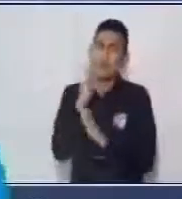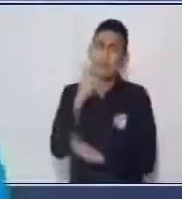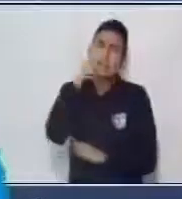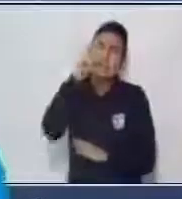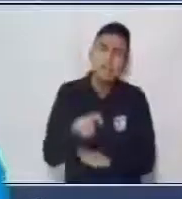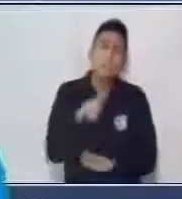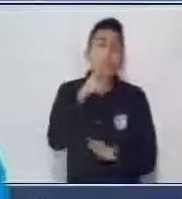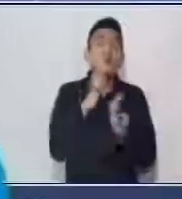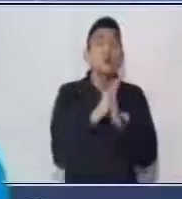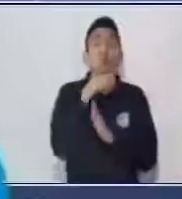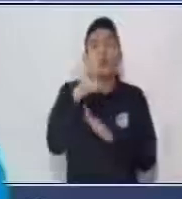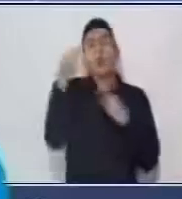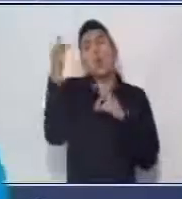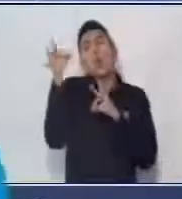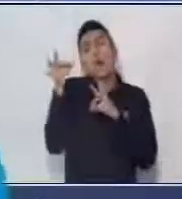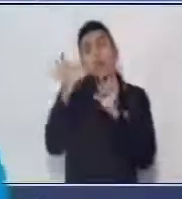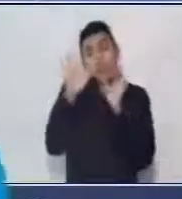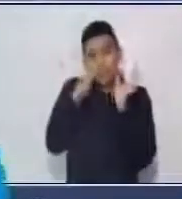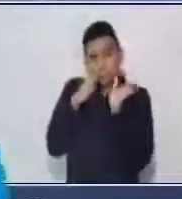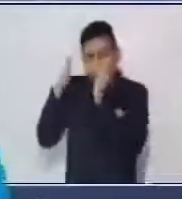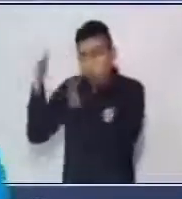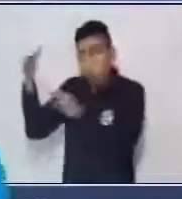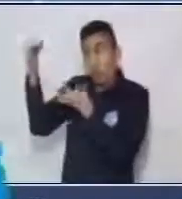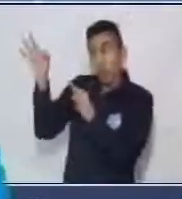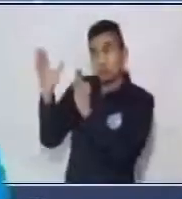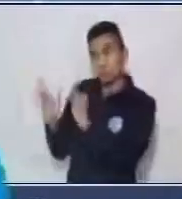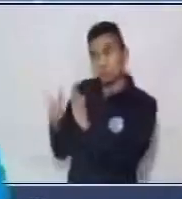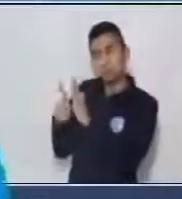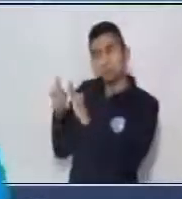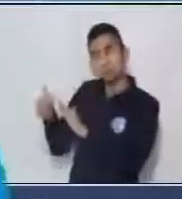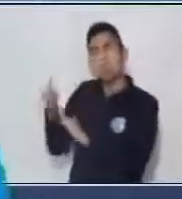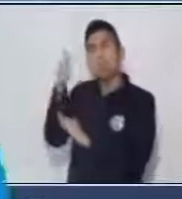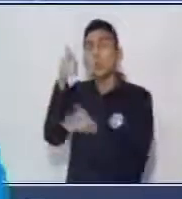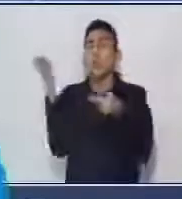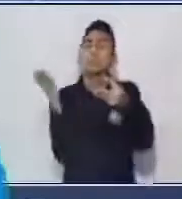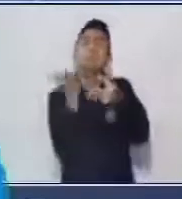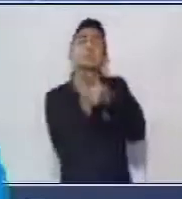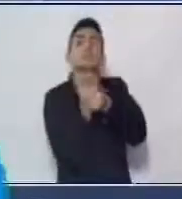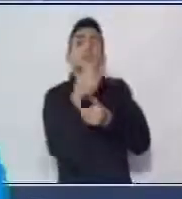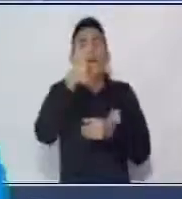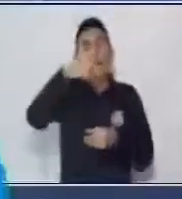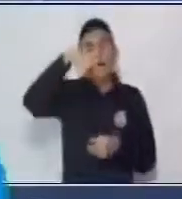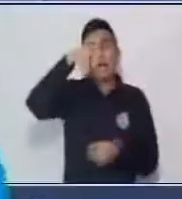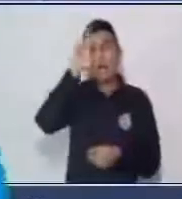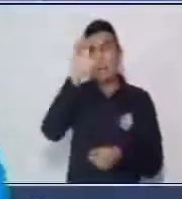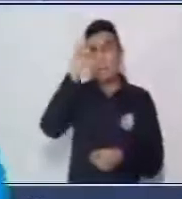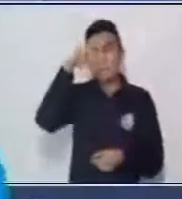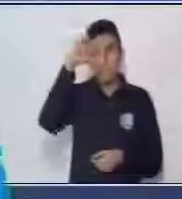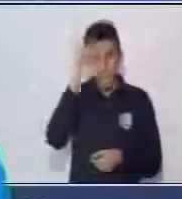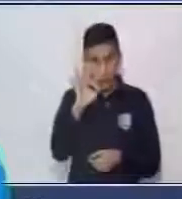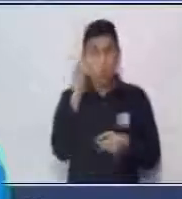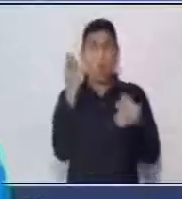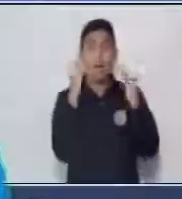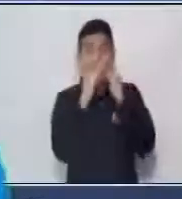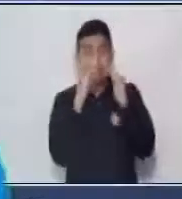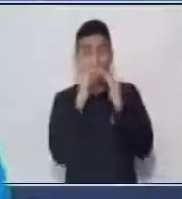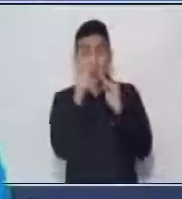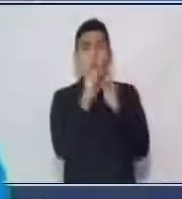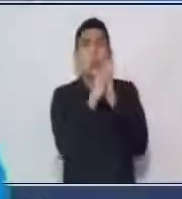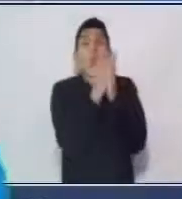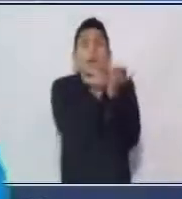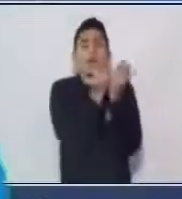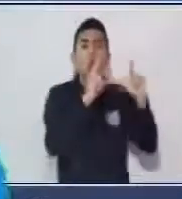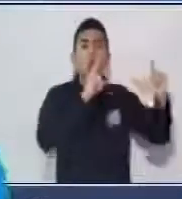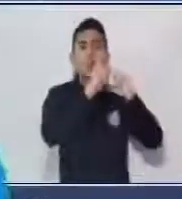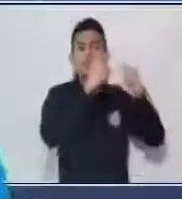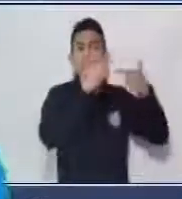si son tus hojas, ya sabes que todo debe de ir para tu portafolio de Aprendo en Casa. Ahora, si lo haces en tu cuaderno de